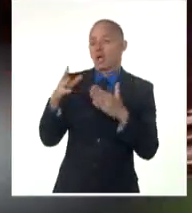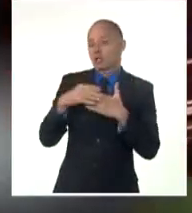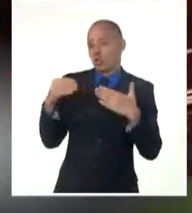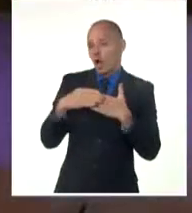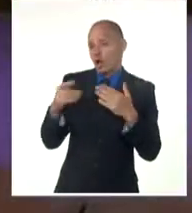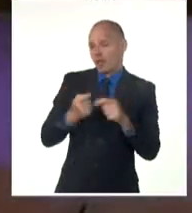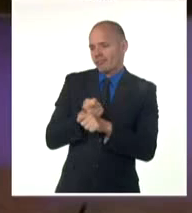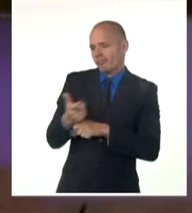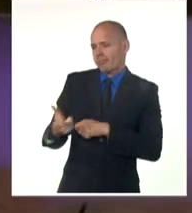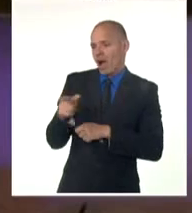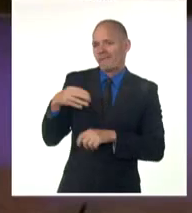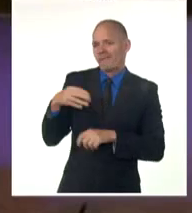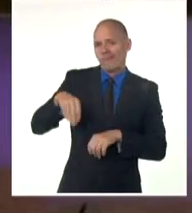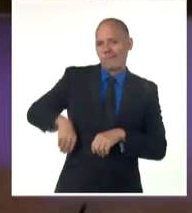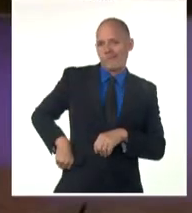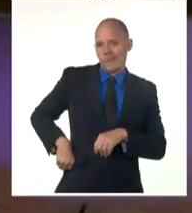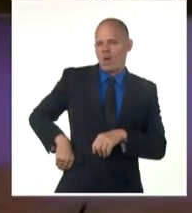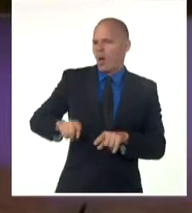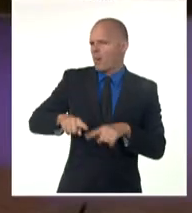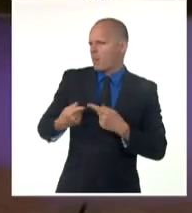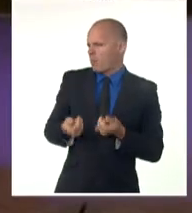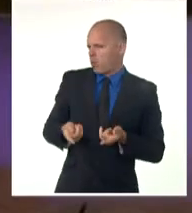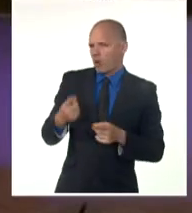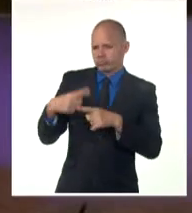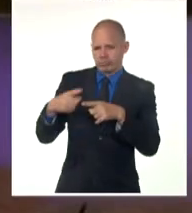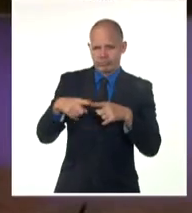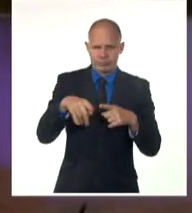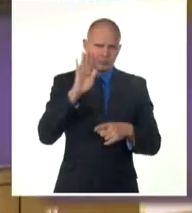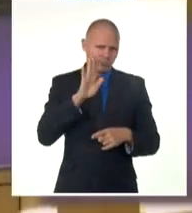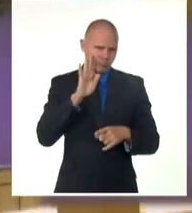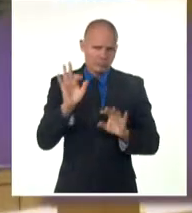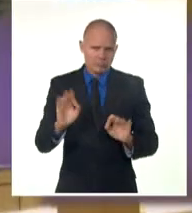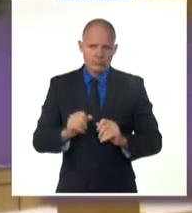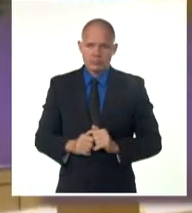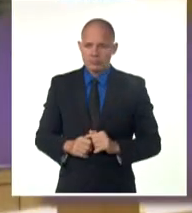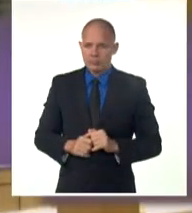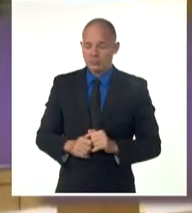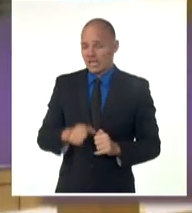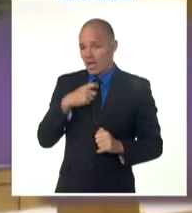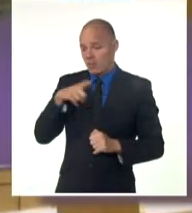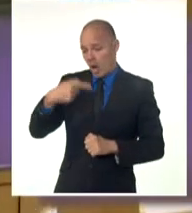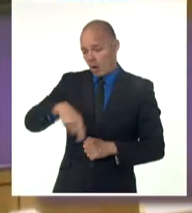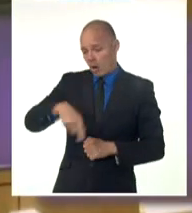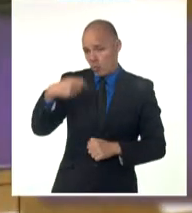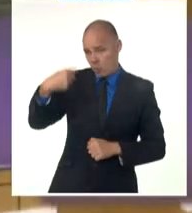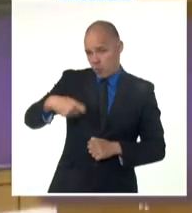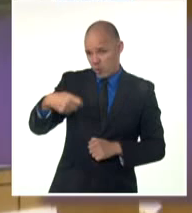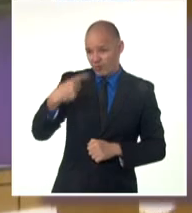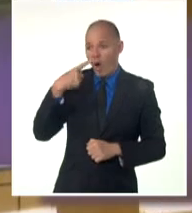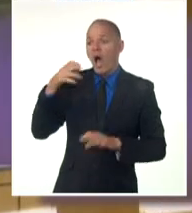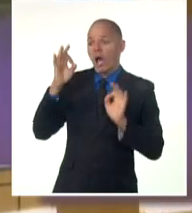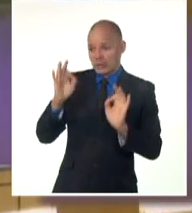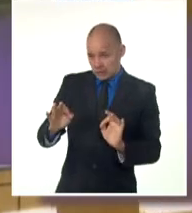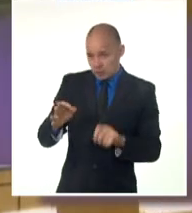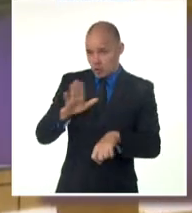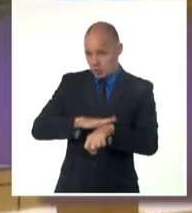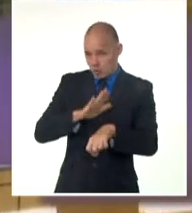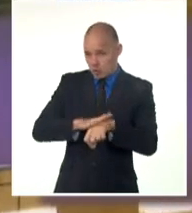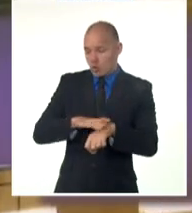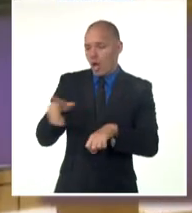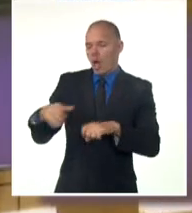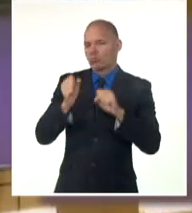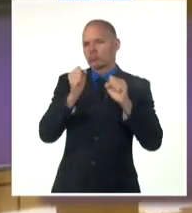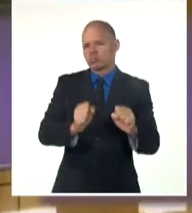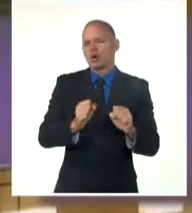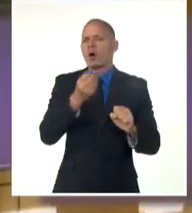coimas por parte de la constructora Odebrecht, entre otros delitos. De ser encontrado culpable, podría cumplir una pena de hasta 20 años y